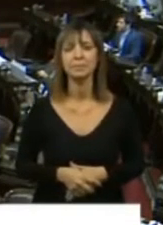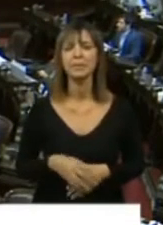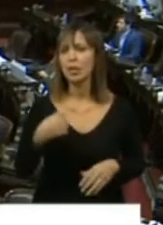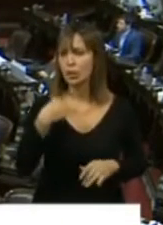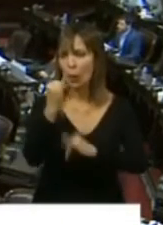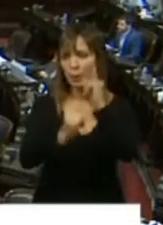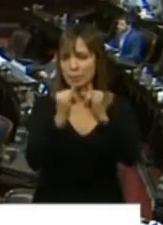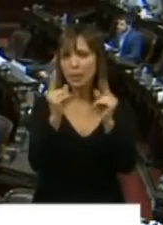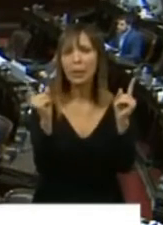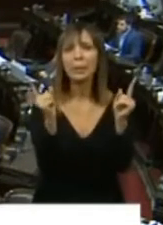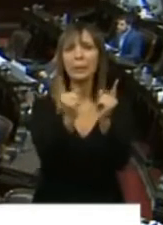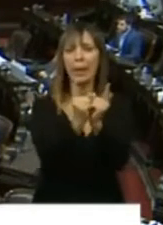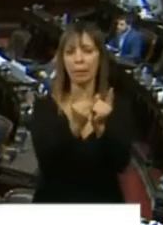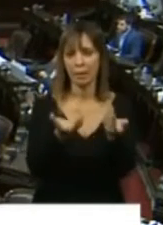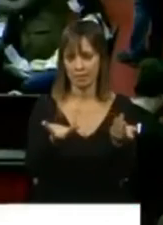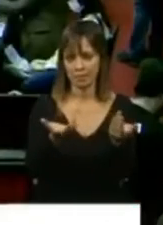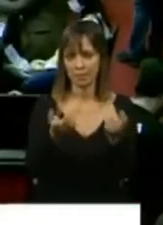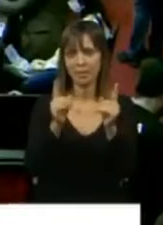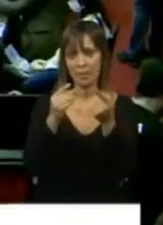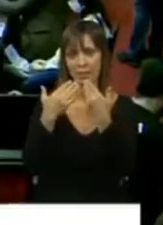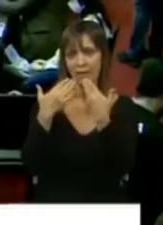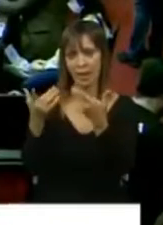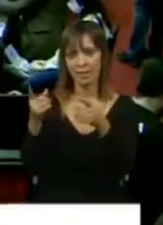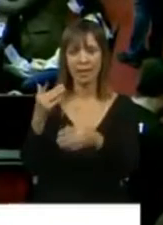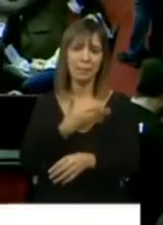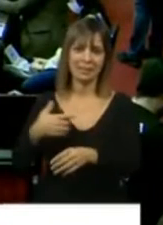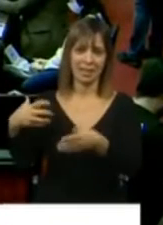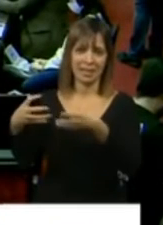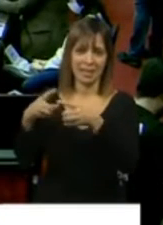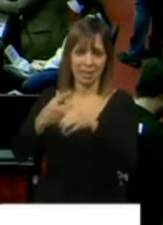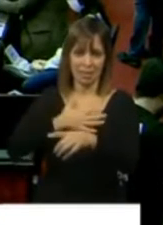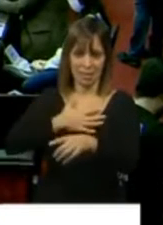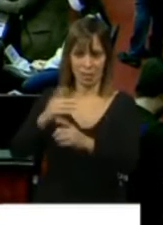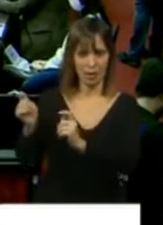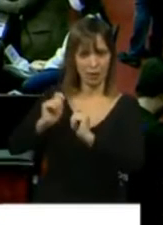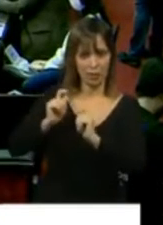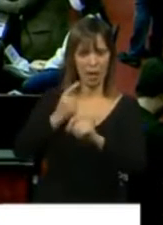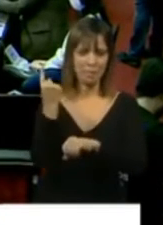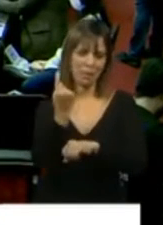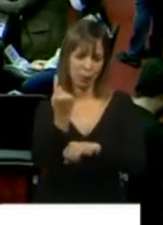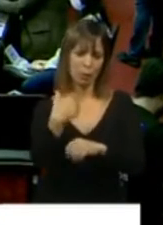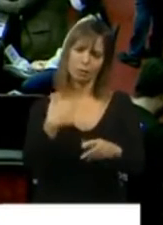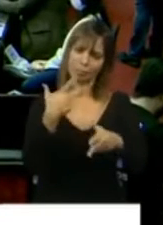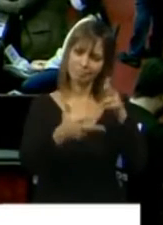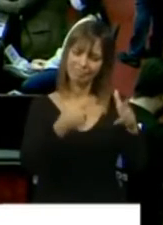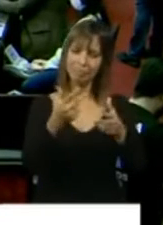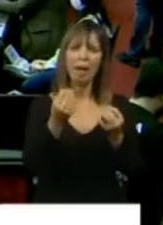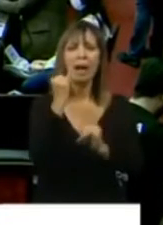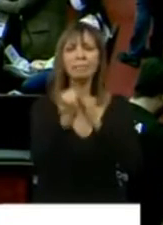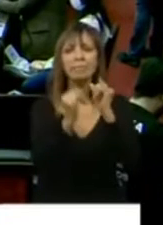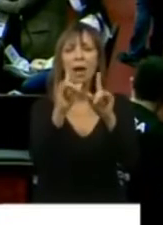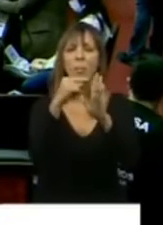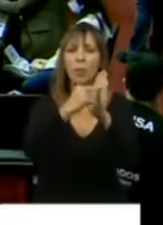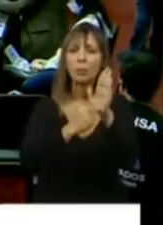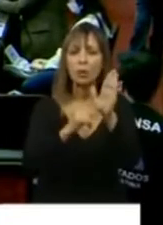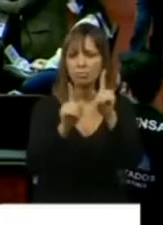breve apelando a la generosidad del presidente de mi bloque que me cedió algunos minutos para poder plantear algunas cuestiones que